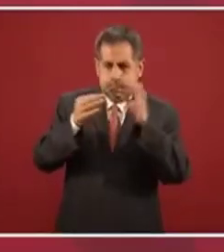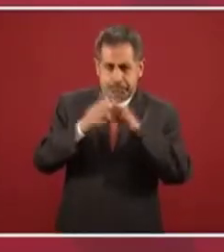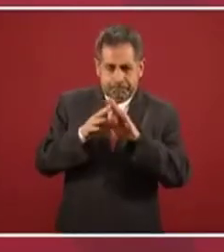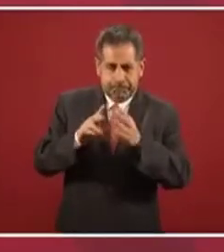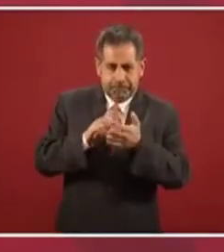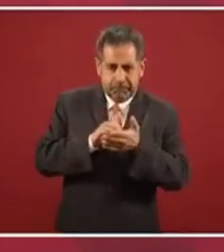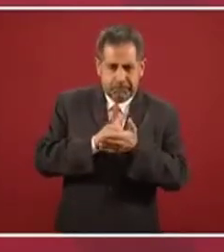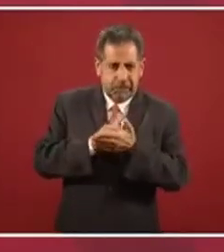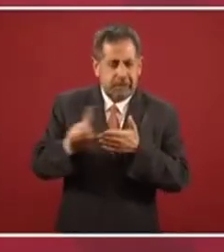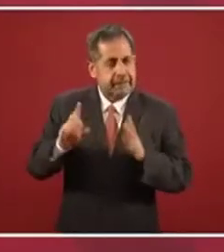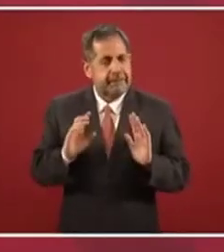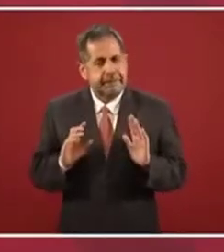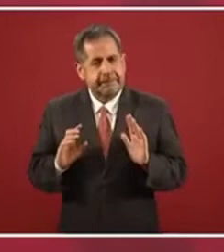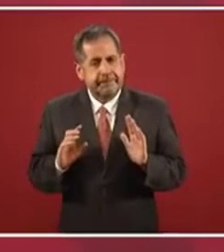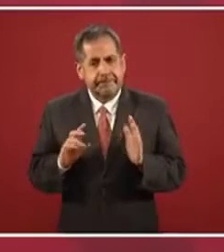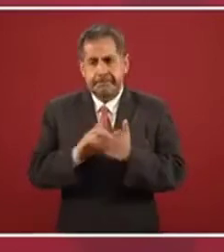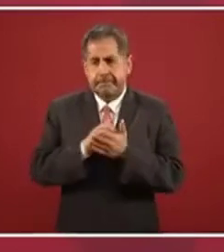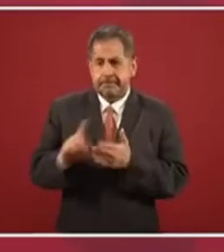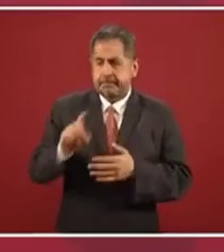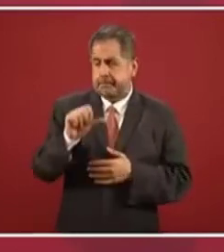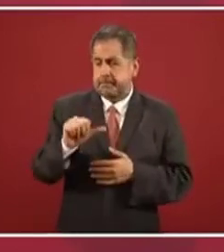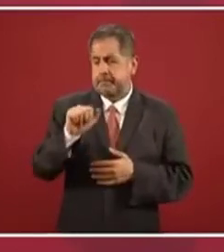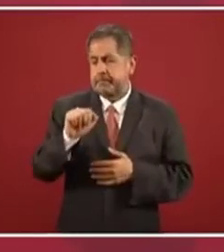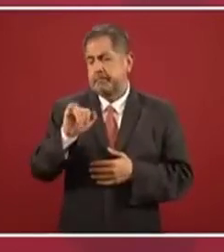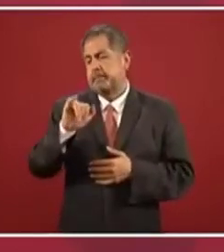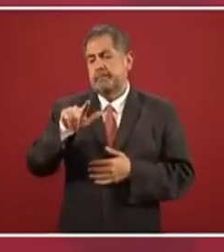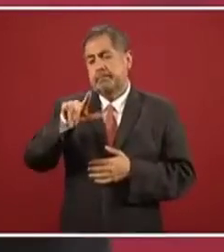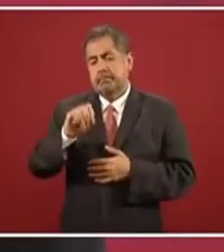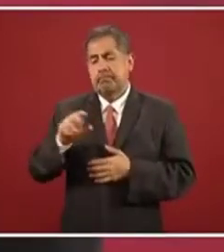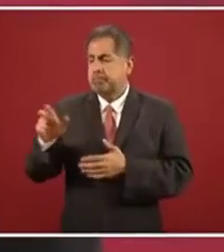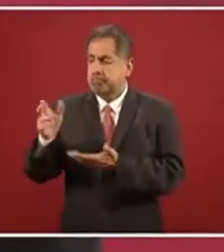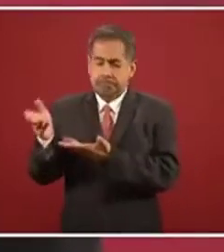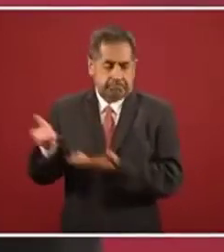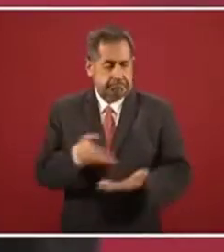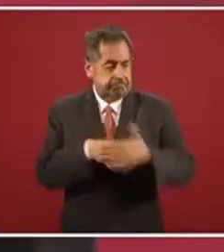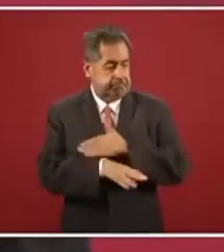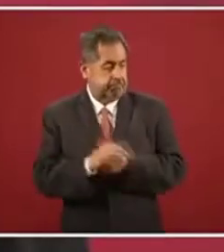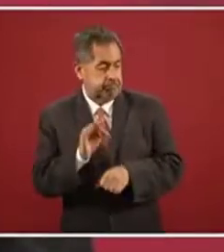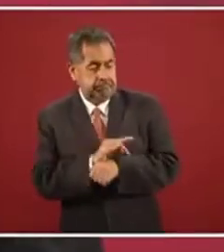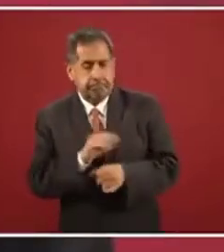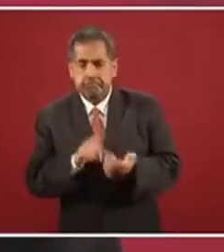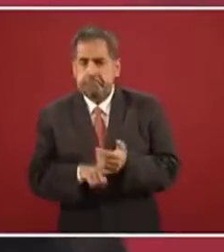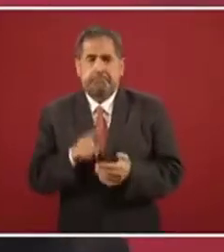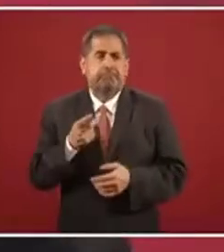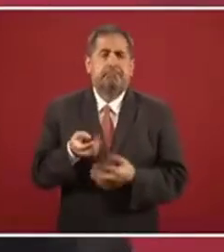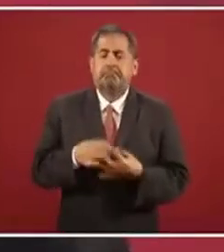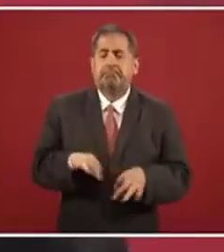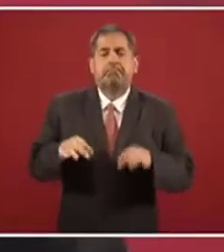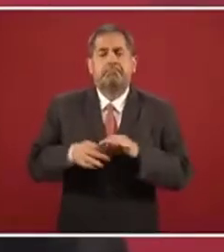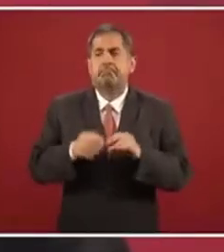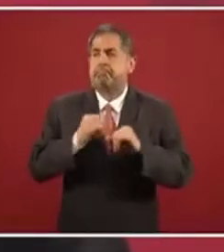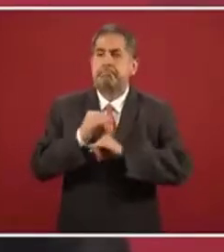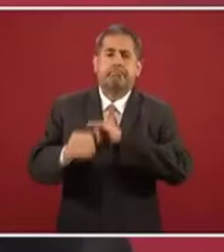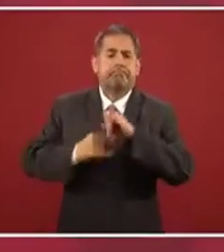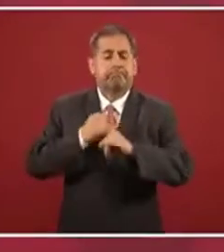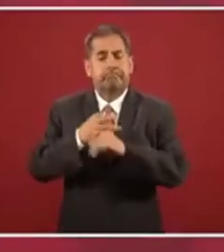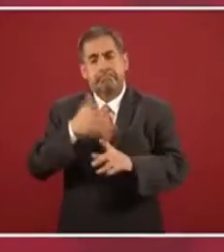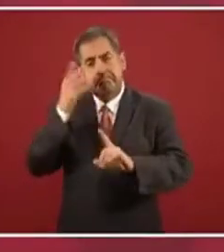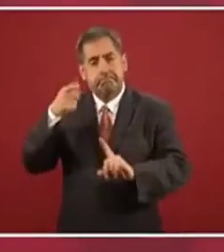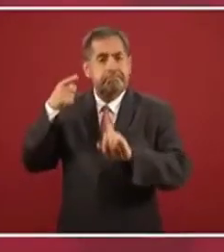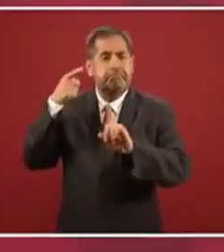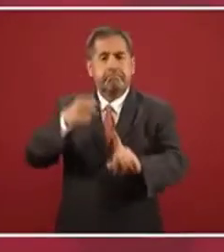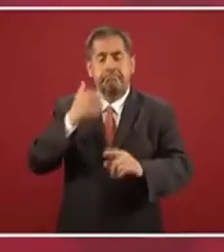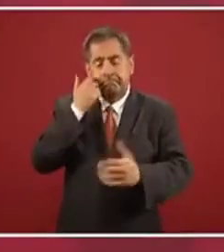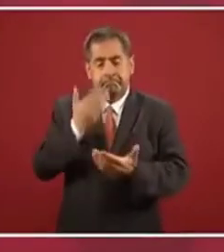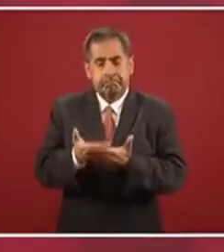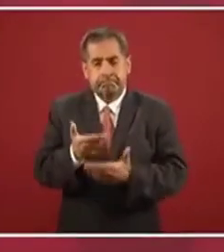derechos, particularmente el derecho de asilo, pues es uno de los derechos esenciales del orden internacional que aspiramos y en el que queremos